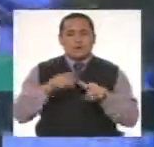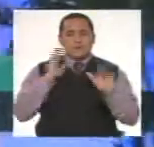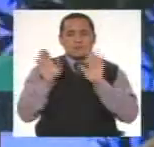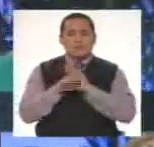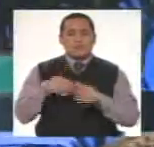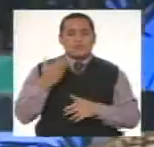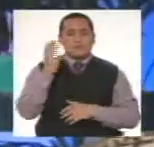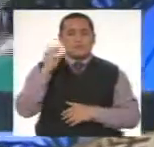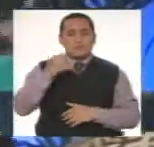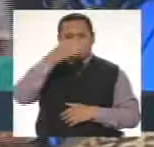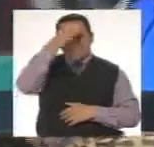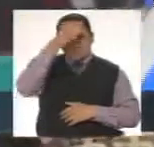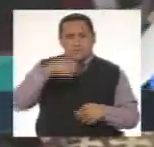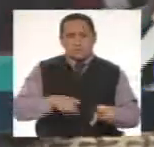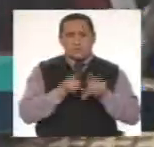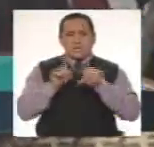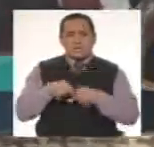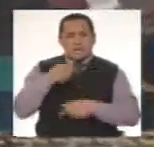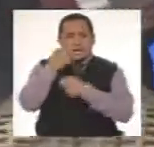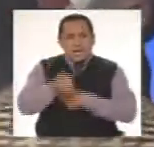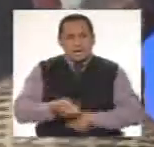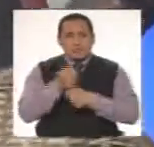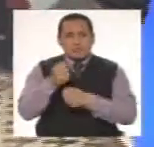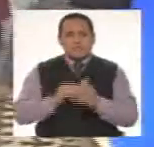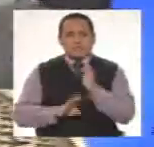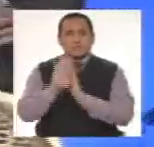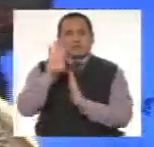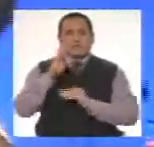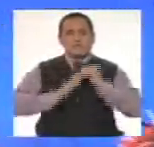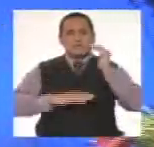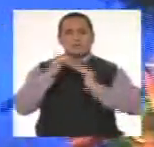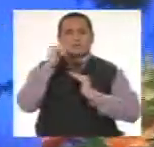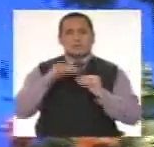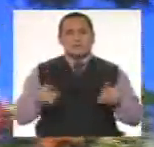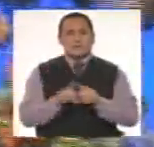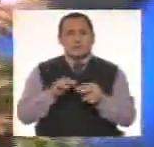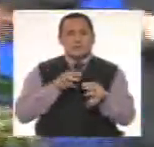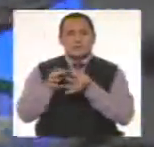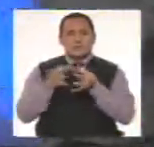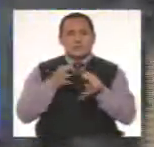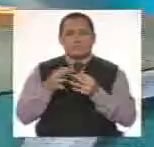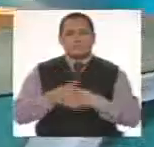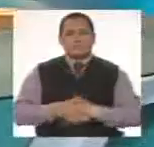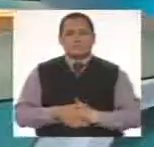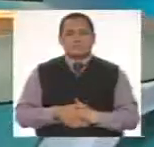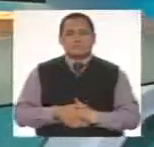es la ciencia y tecnología, agricultura, desarrollo e infraestructura, resaltó.